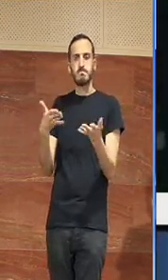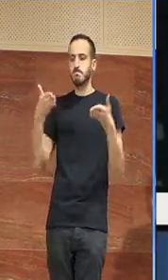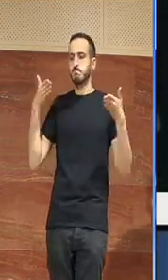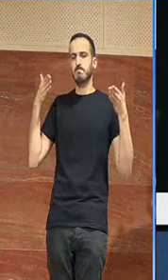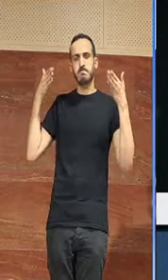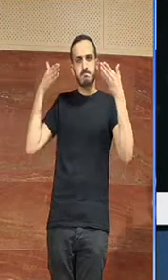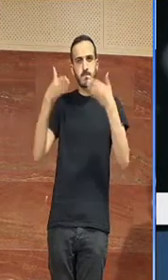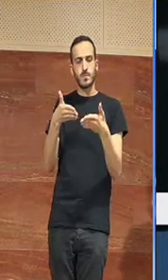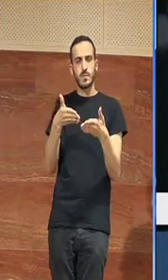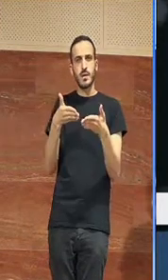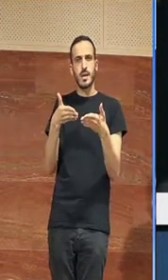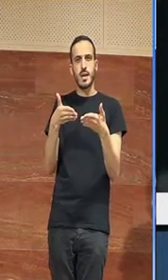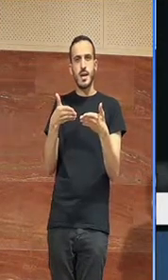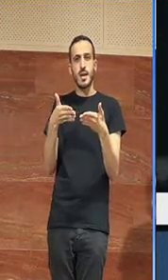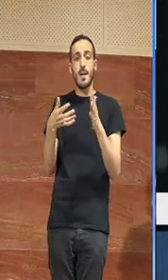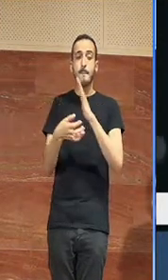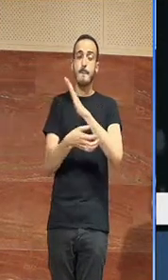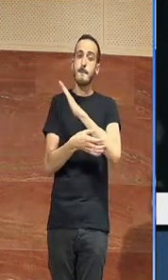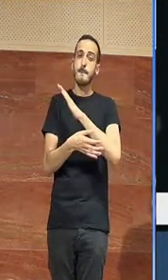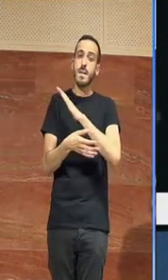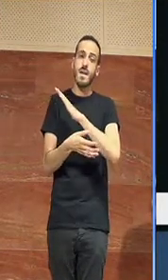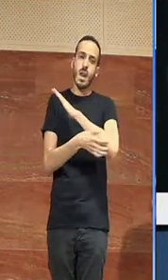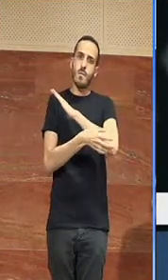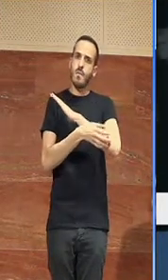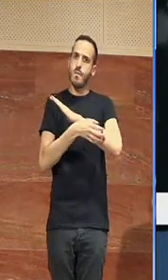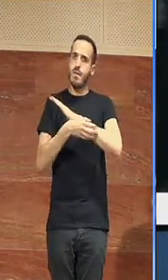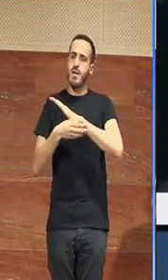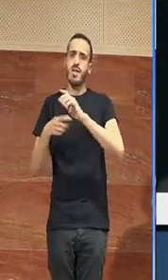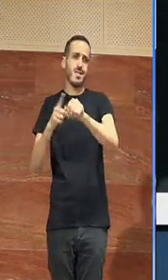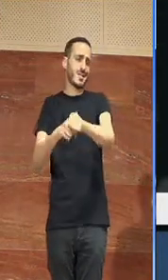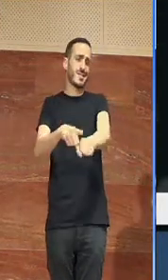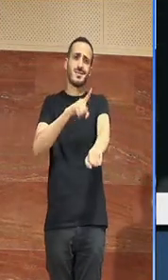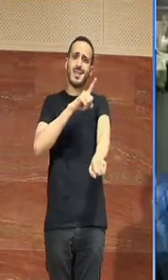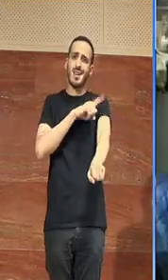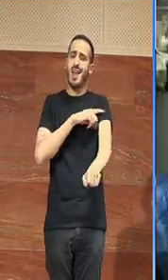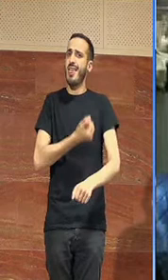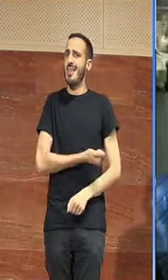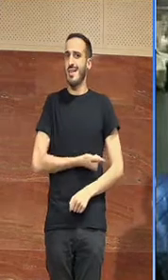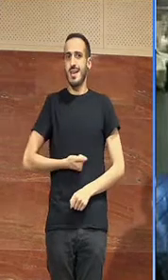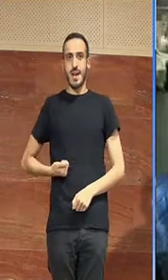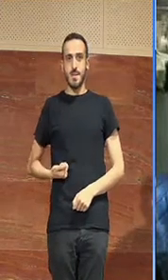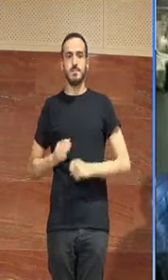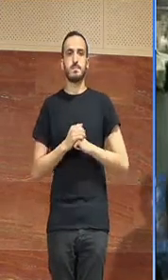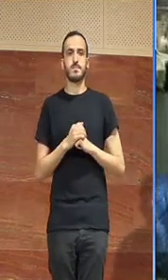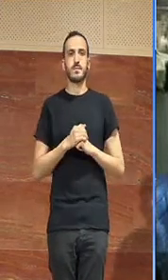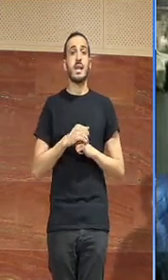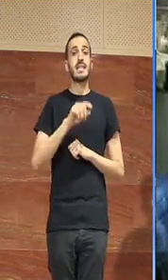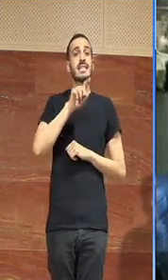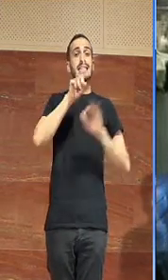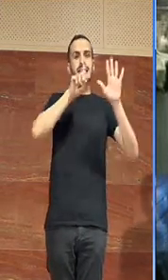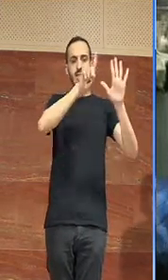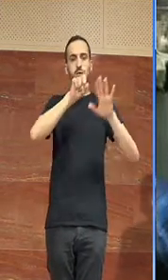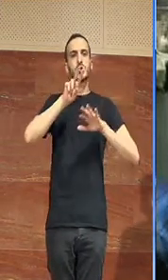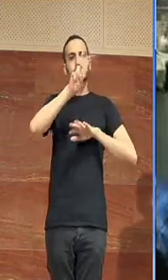erradicar la pobreza extrema y el hambre. Unos 426 millones de personas